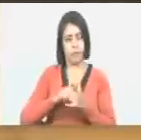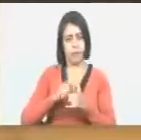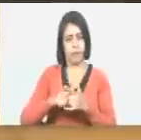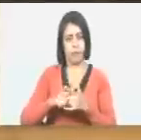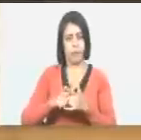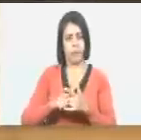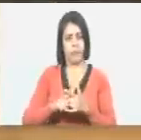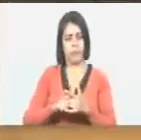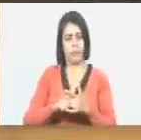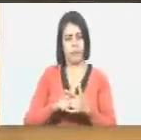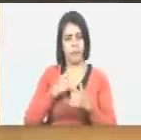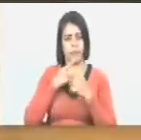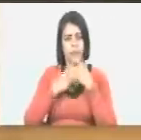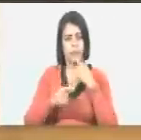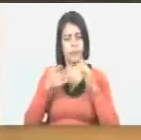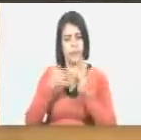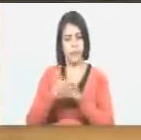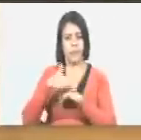porque